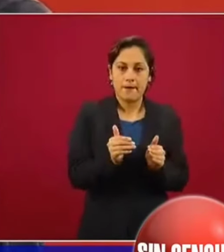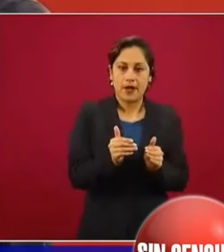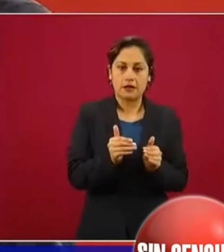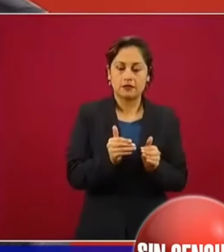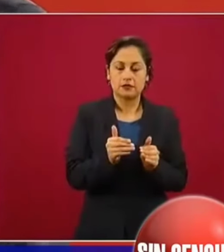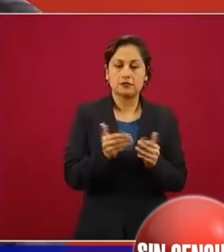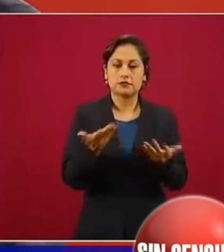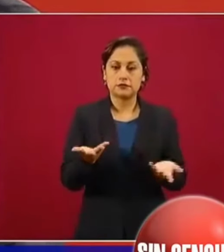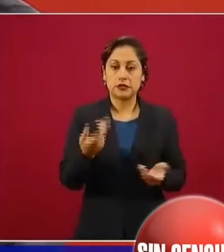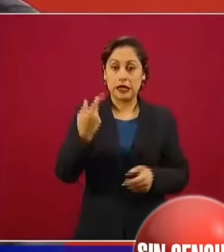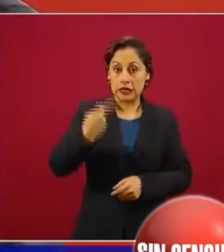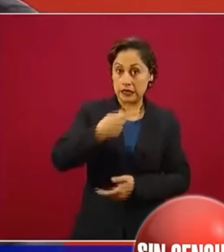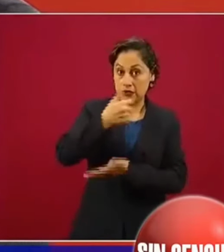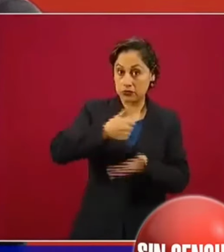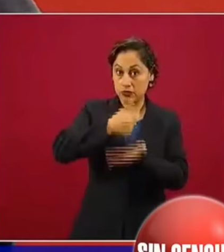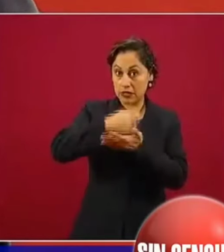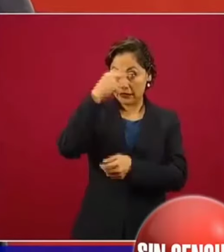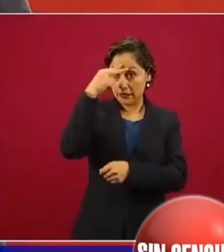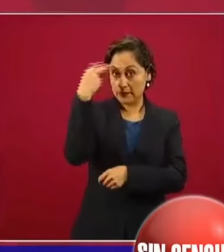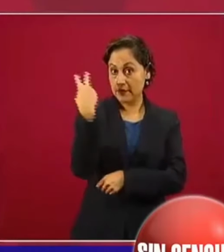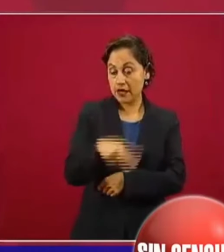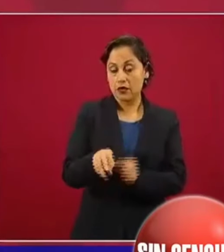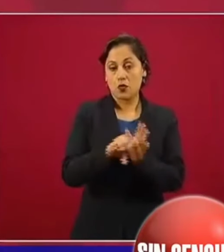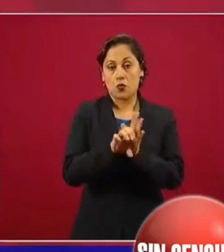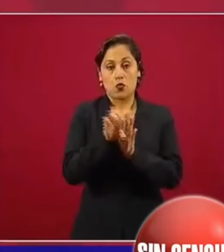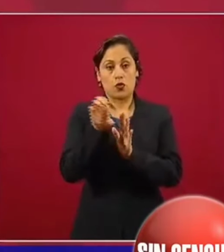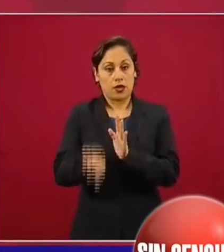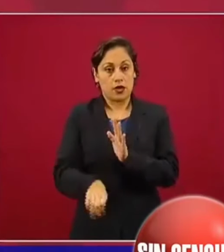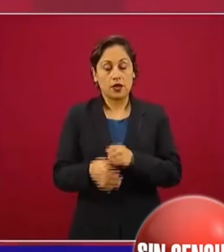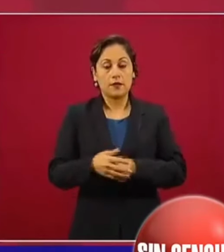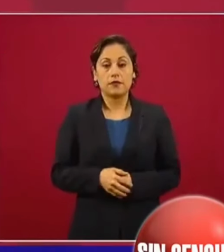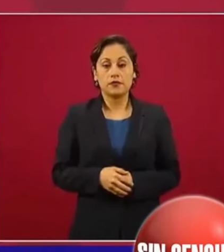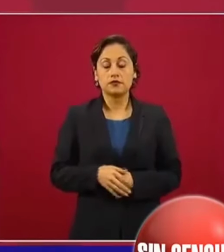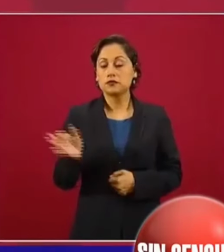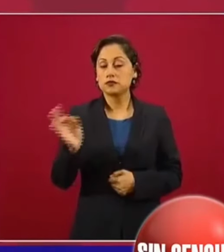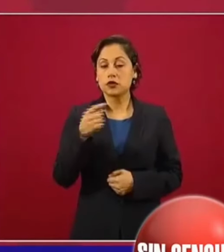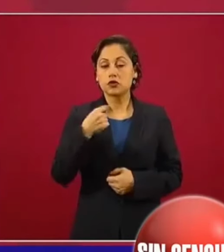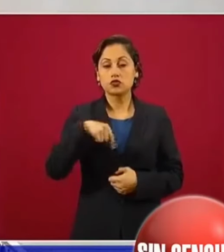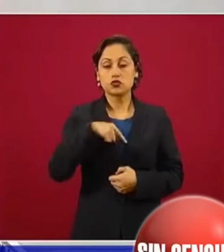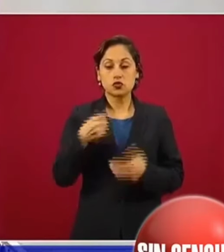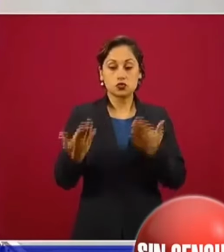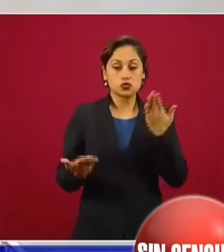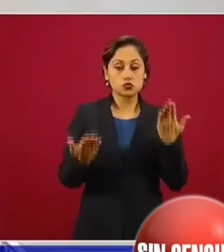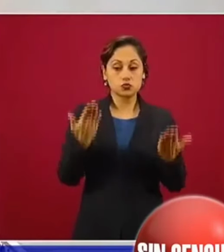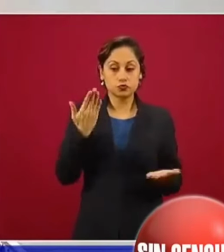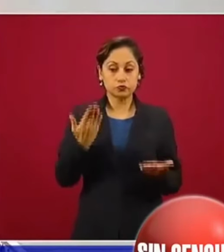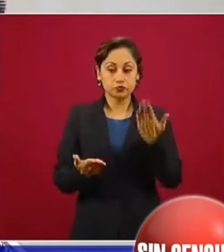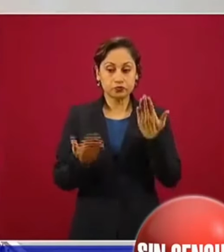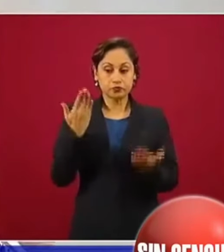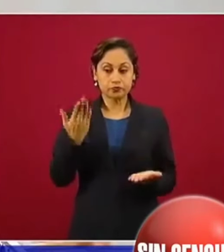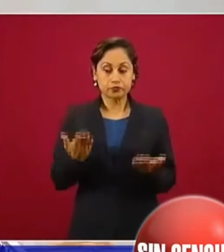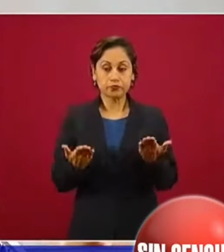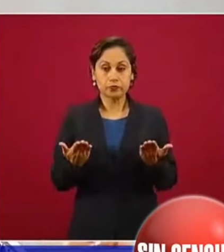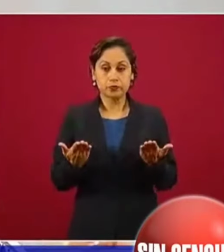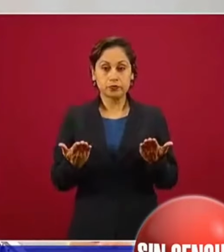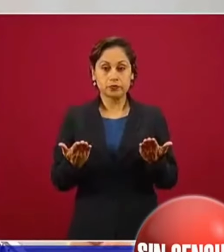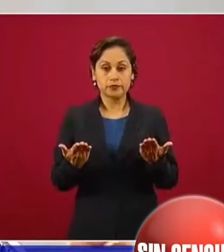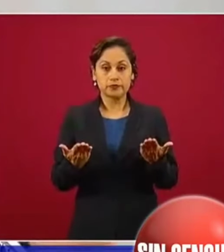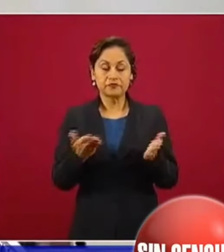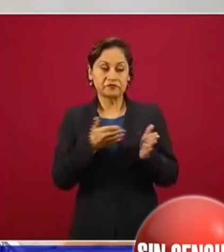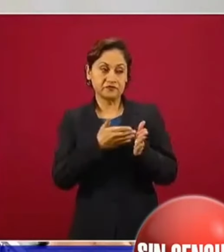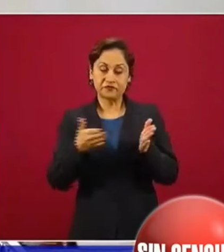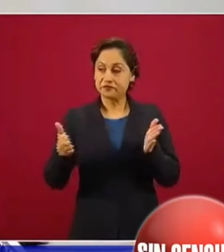curva del Valle de México, si comparáramos el punto máximo, tendríamos